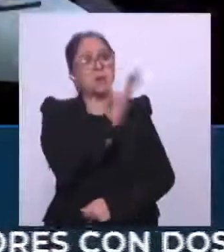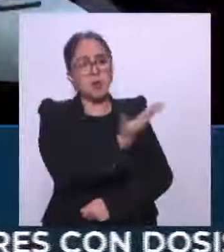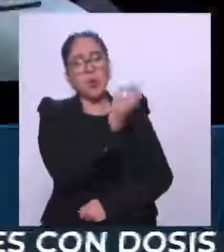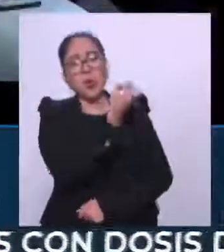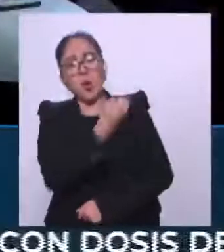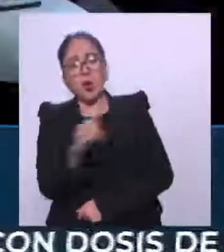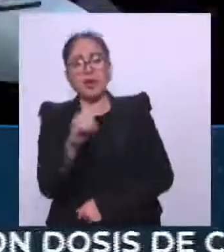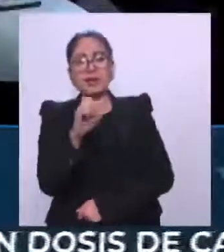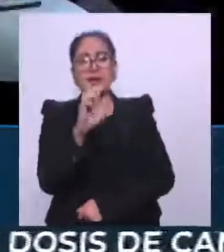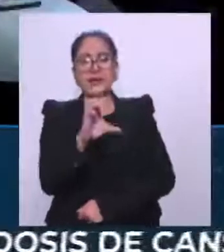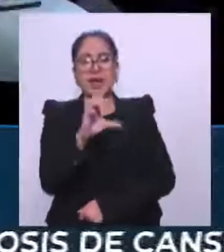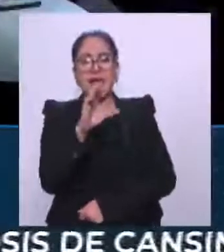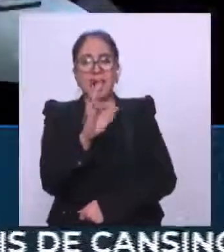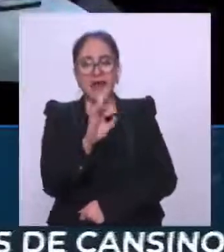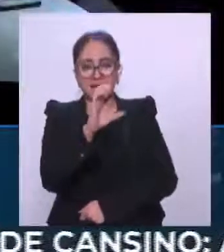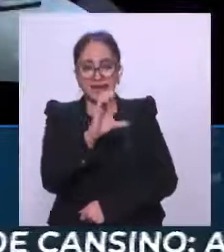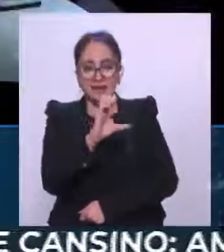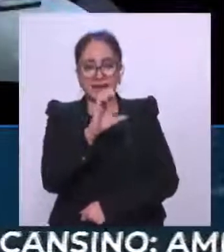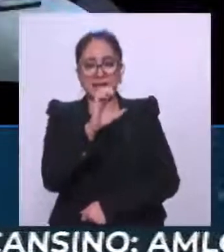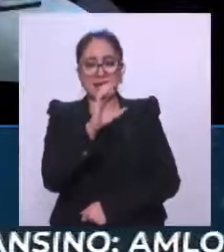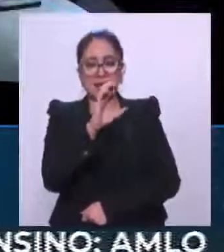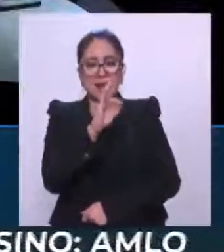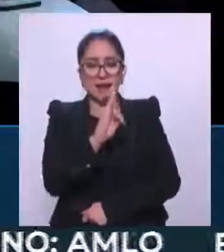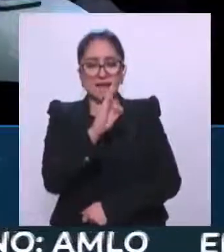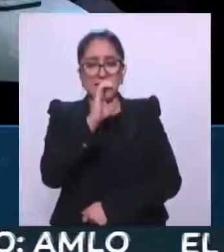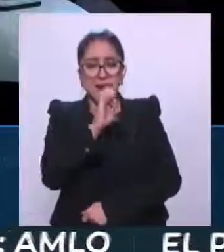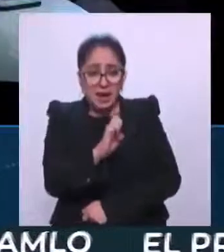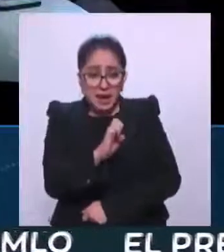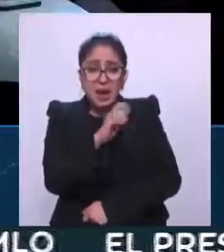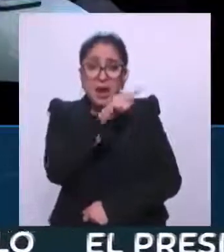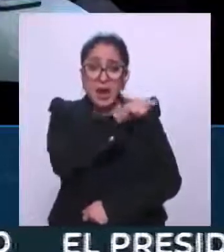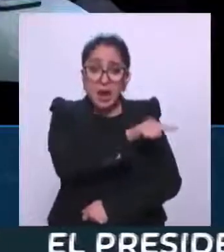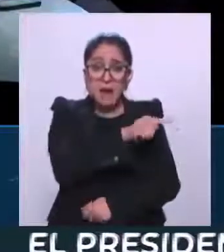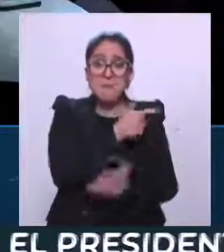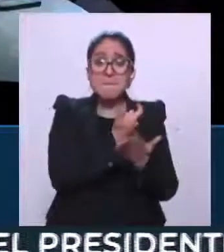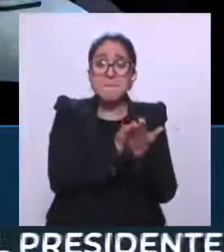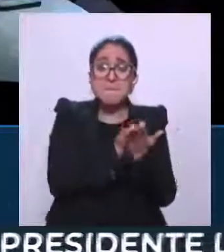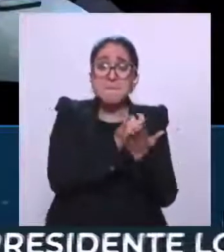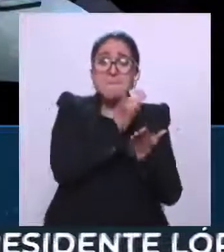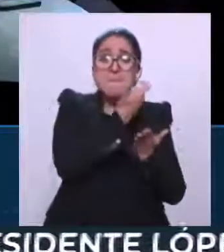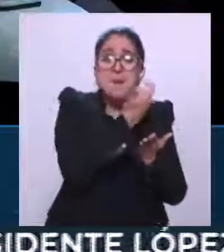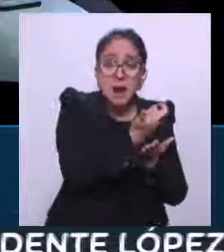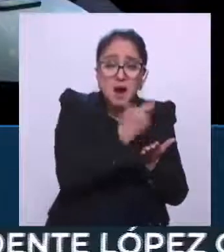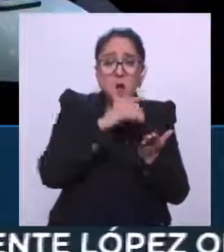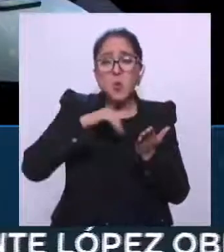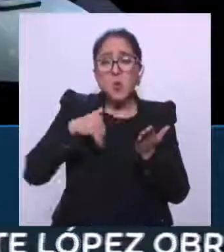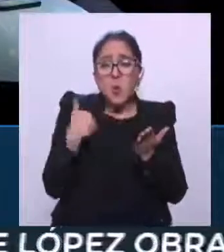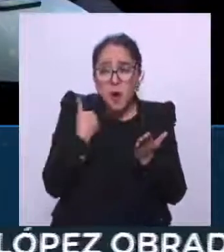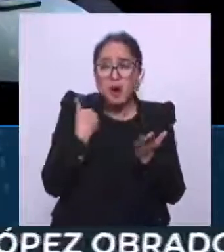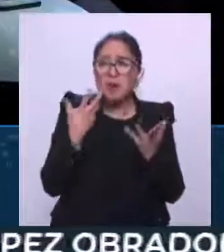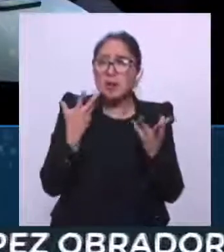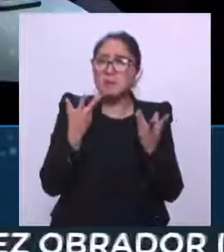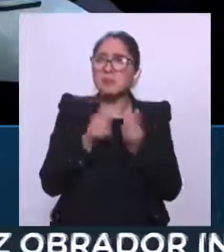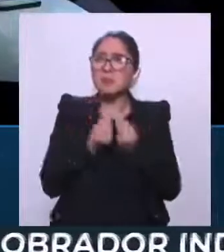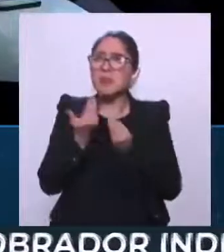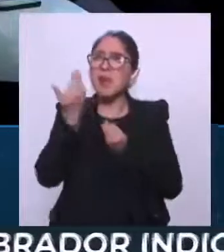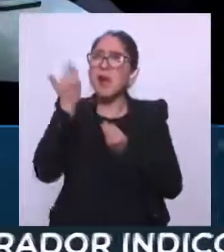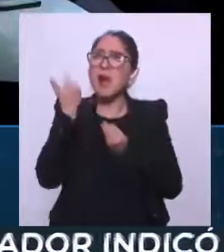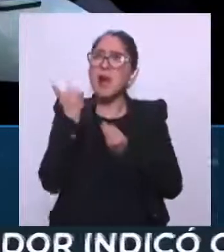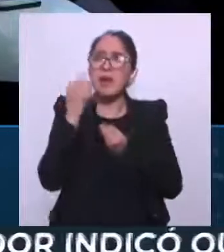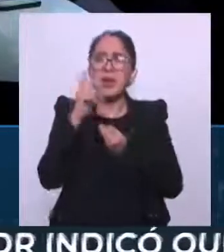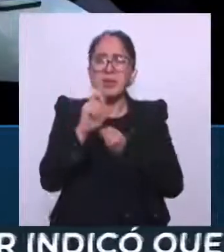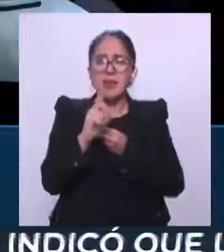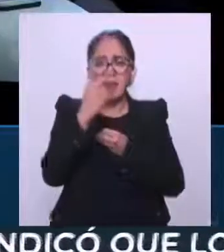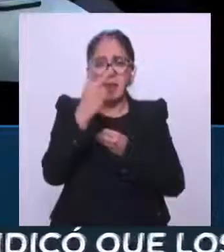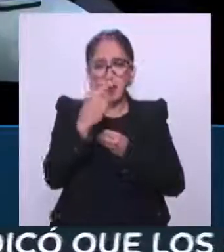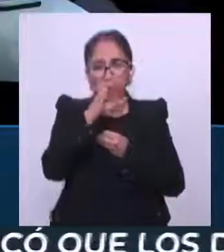Electricidad a pagar una reserva, que en este caso ya era del 32%, y lo que aumenta